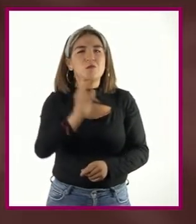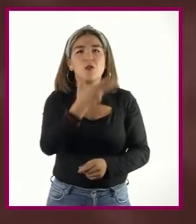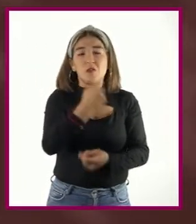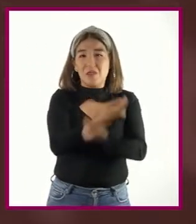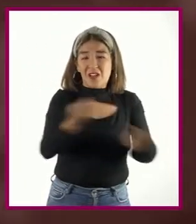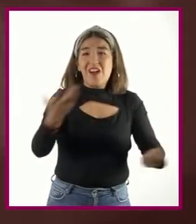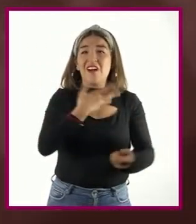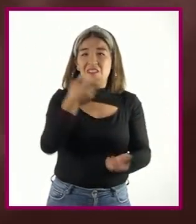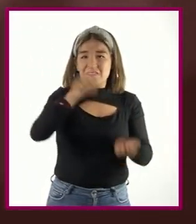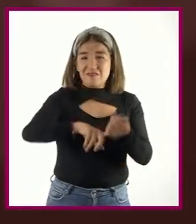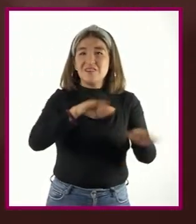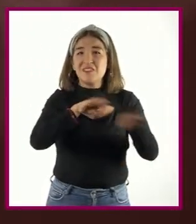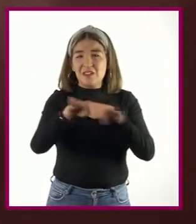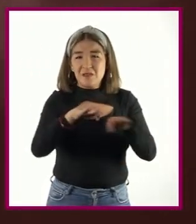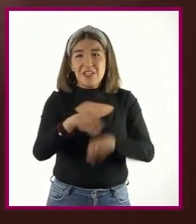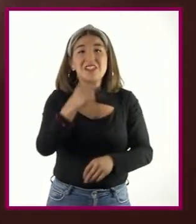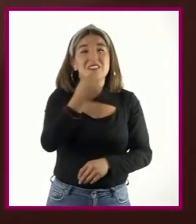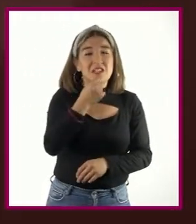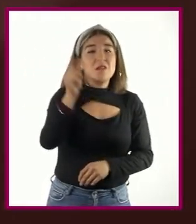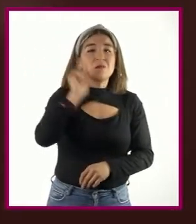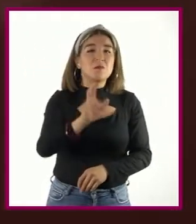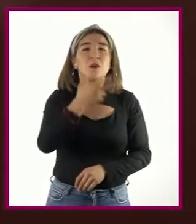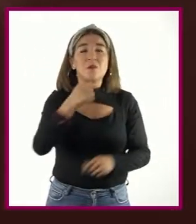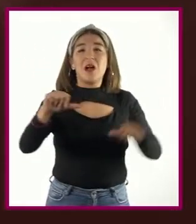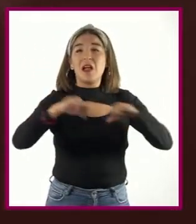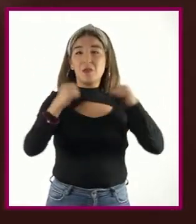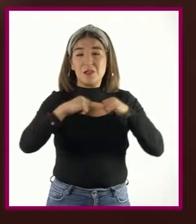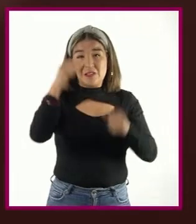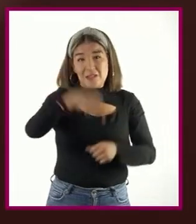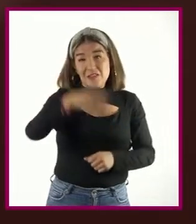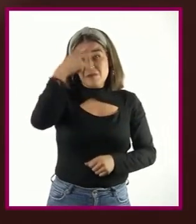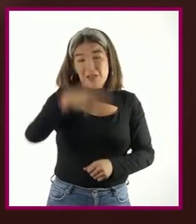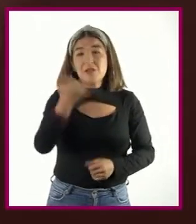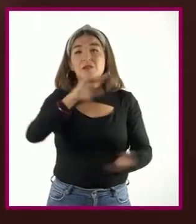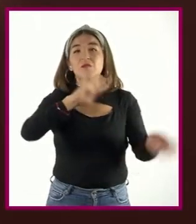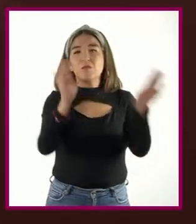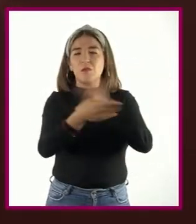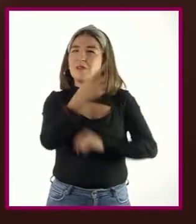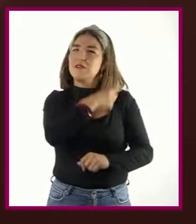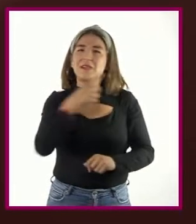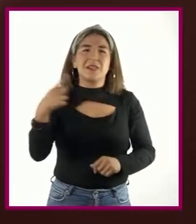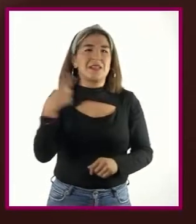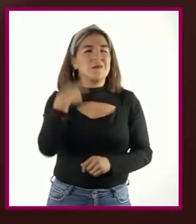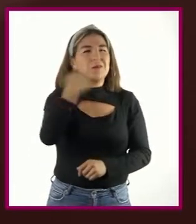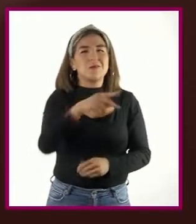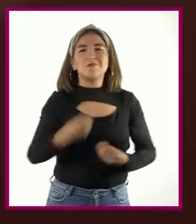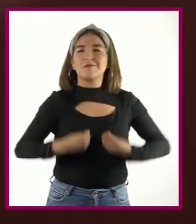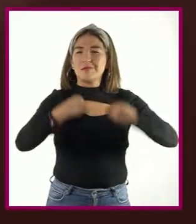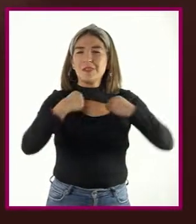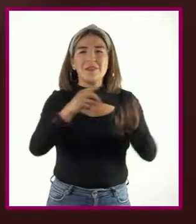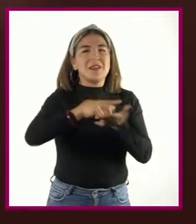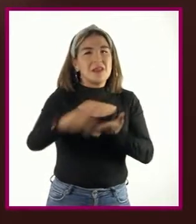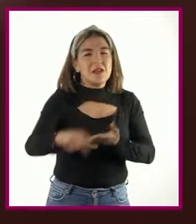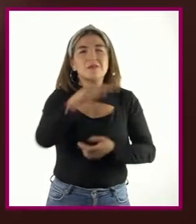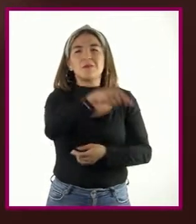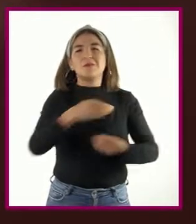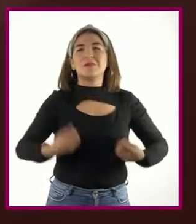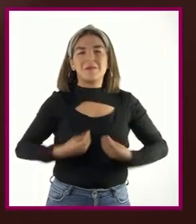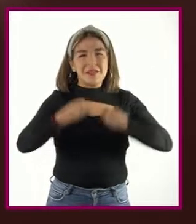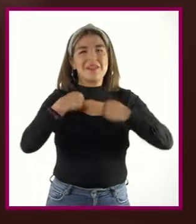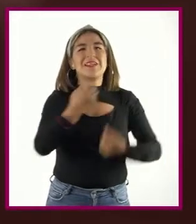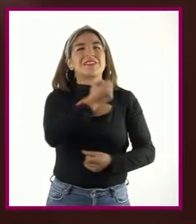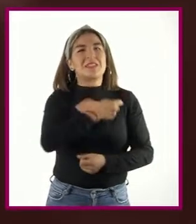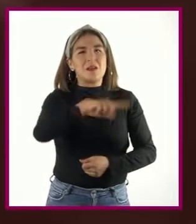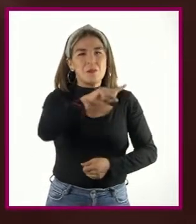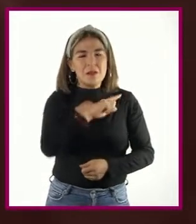trabajen? Las niñas, niños y adolescentes en México y en el mundo merecen vivir sus derechos, tener una infancia